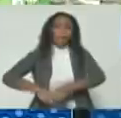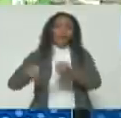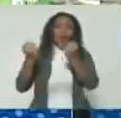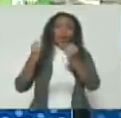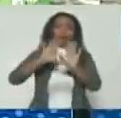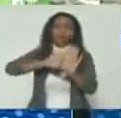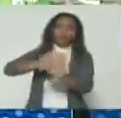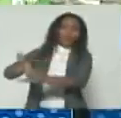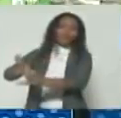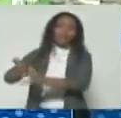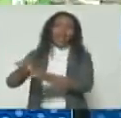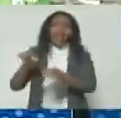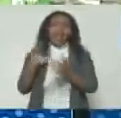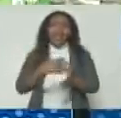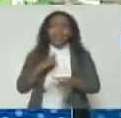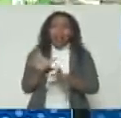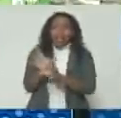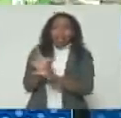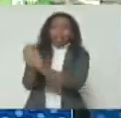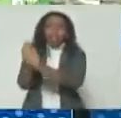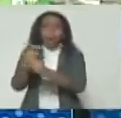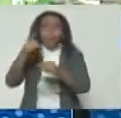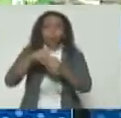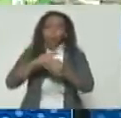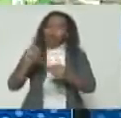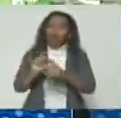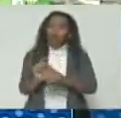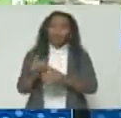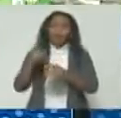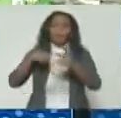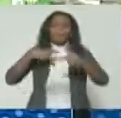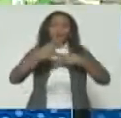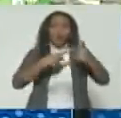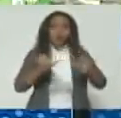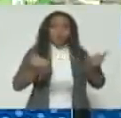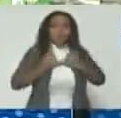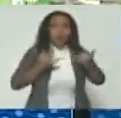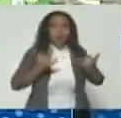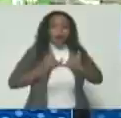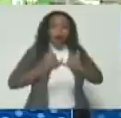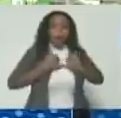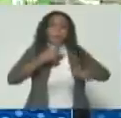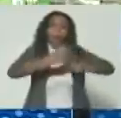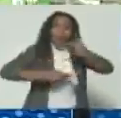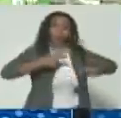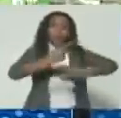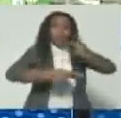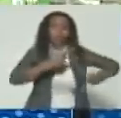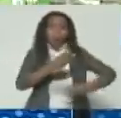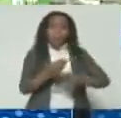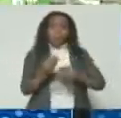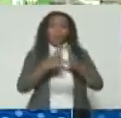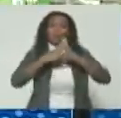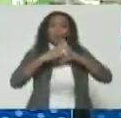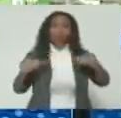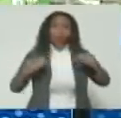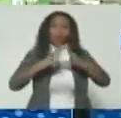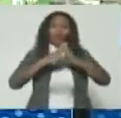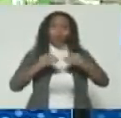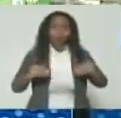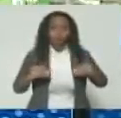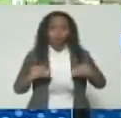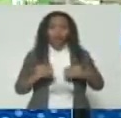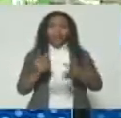la dependencia con el petróleo y tiene que producir mucho, tiene que producir todo y tiene